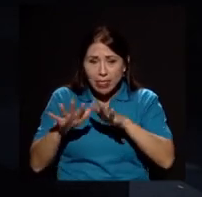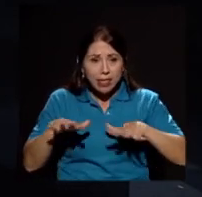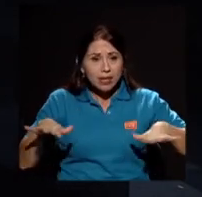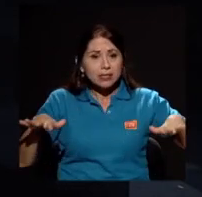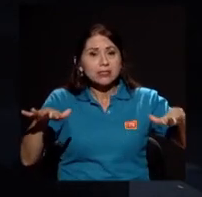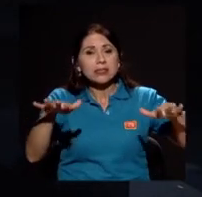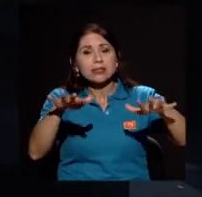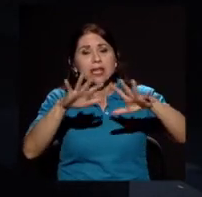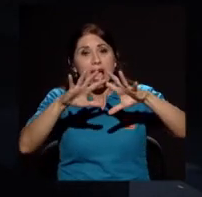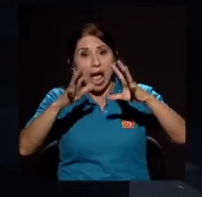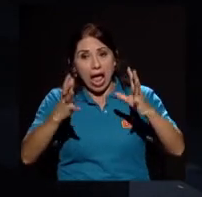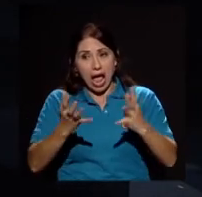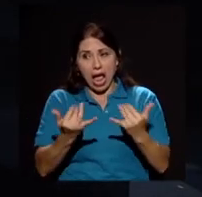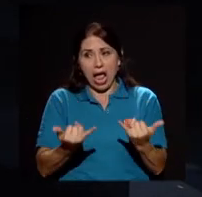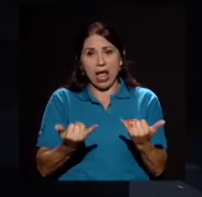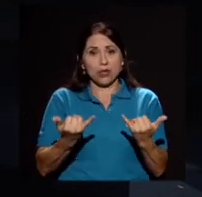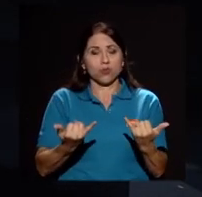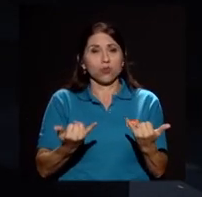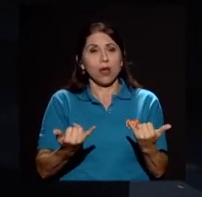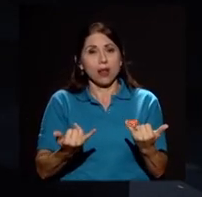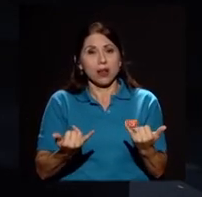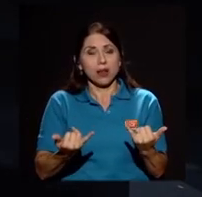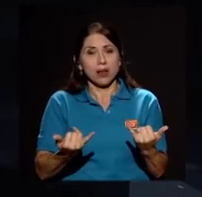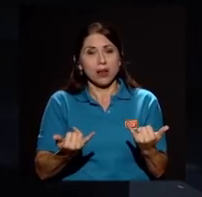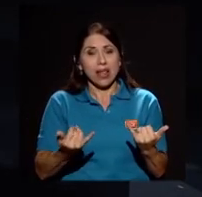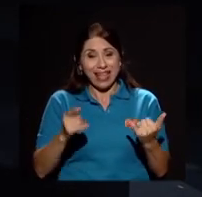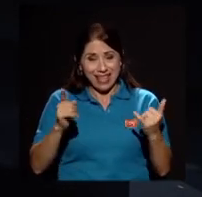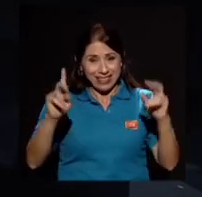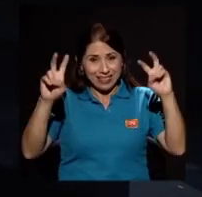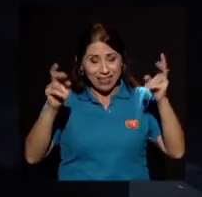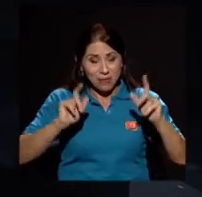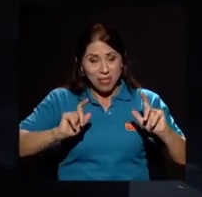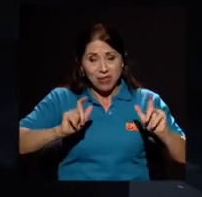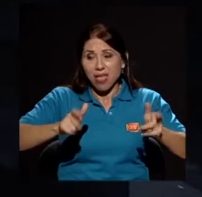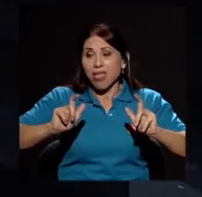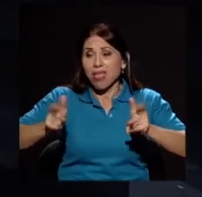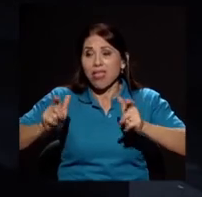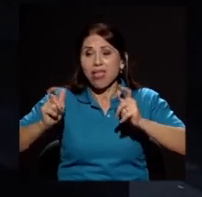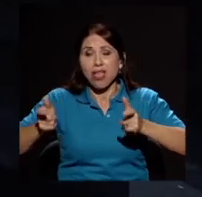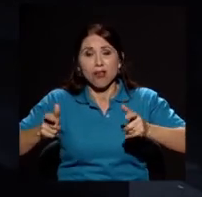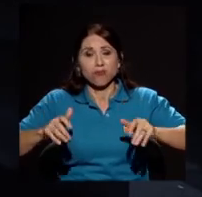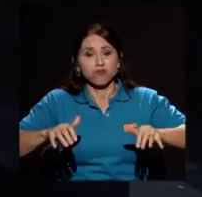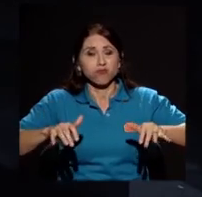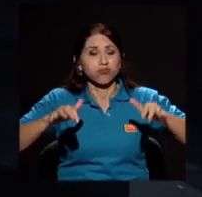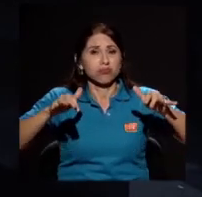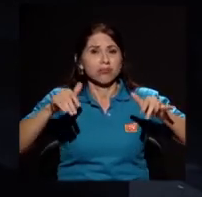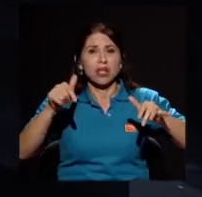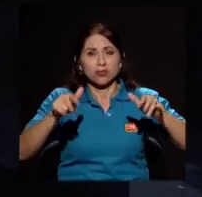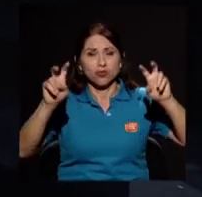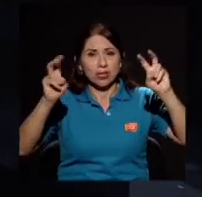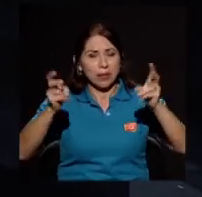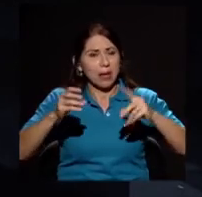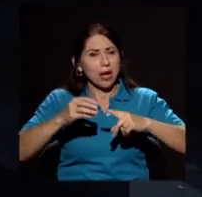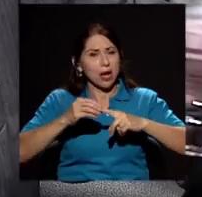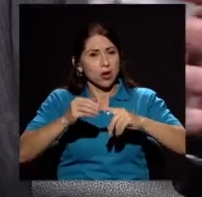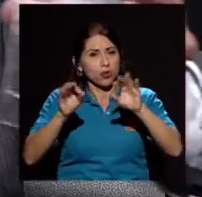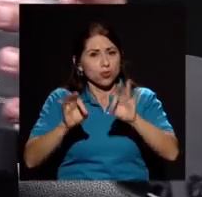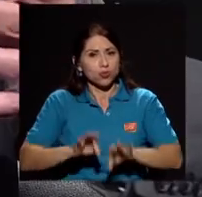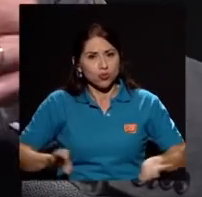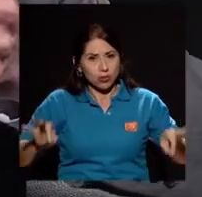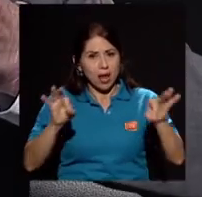en el mundo actual es un campo juicio es un campo